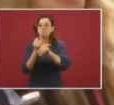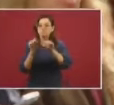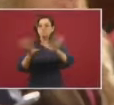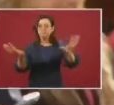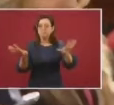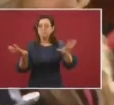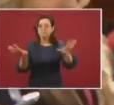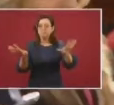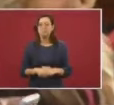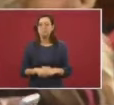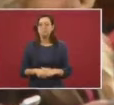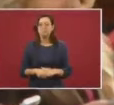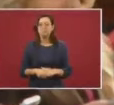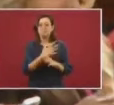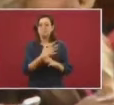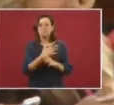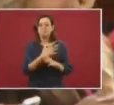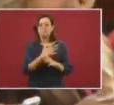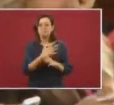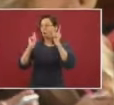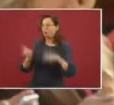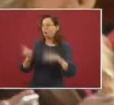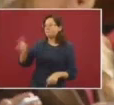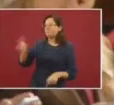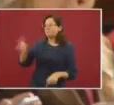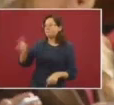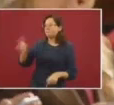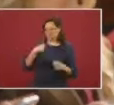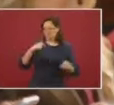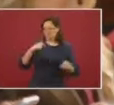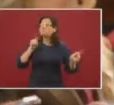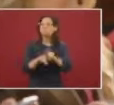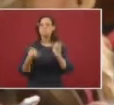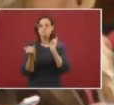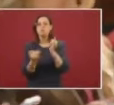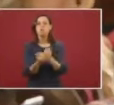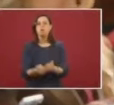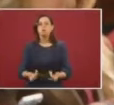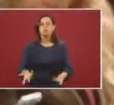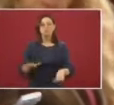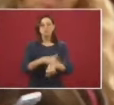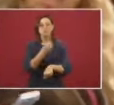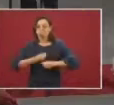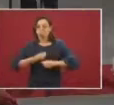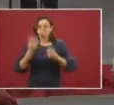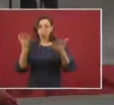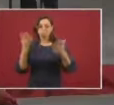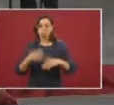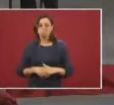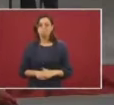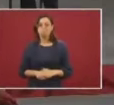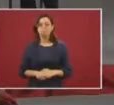a la violencia. El mandatario dijo que si González no está de acuerdo en perdonar a Velázquez, deben acudir a las autoridades judiciales.